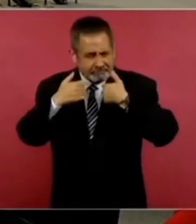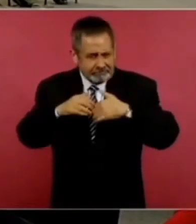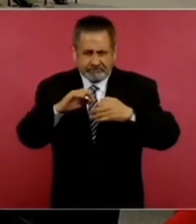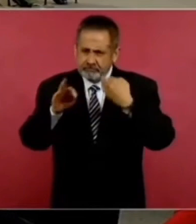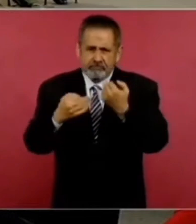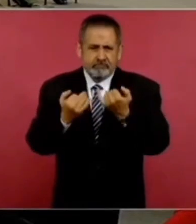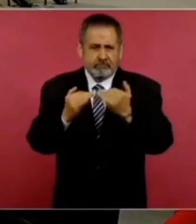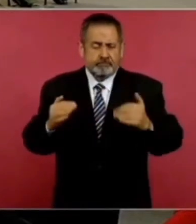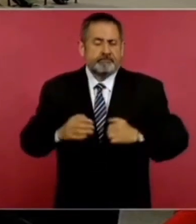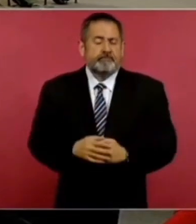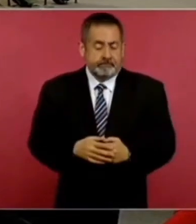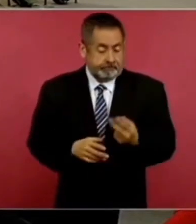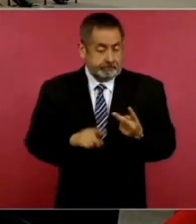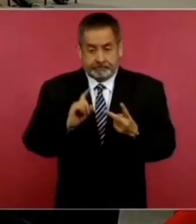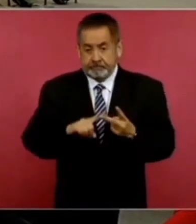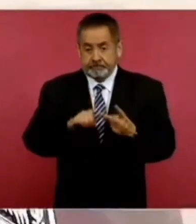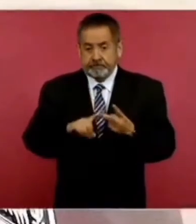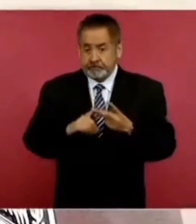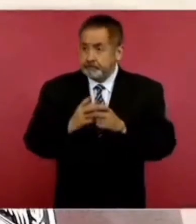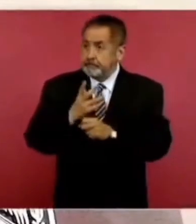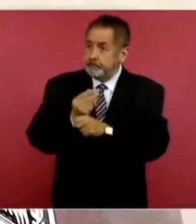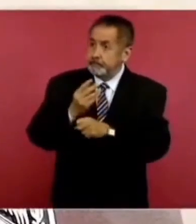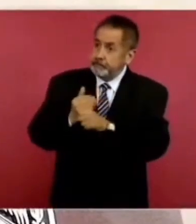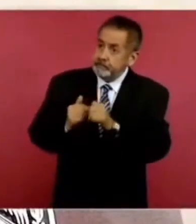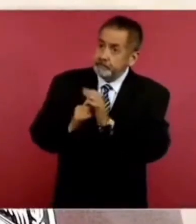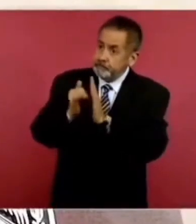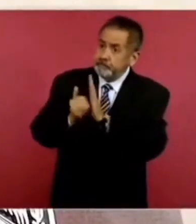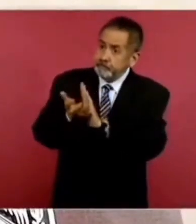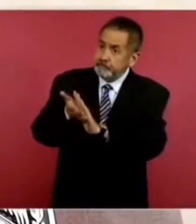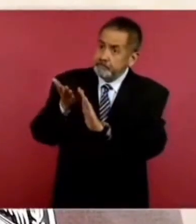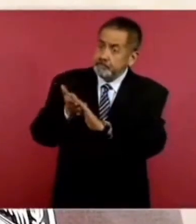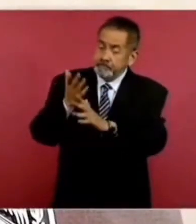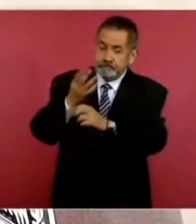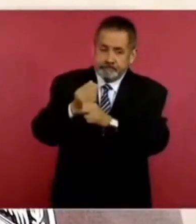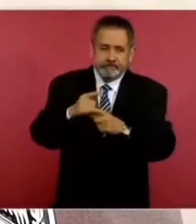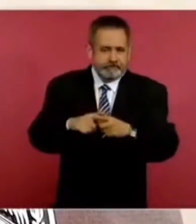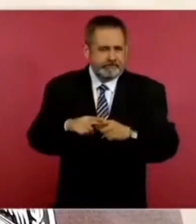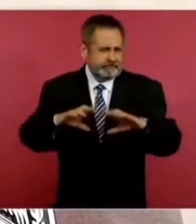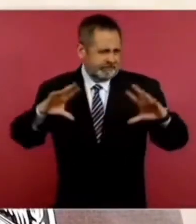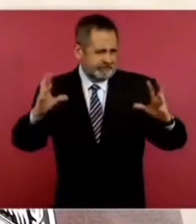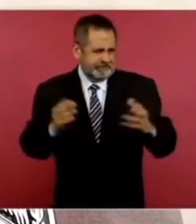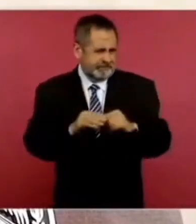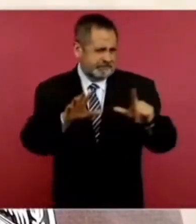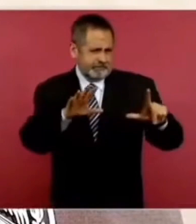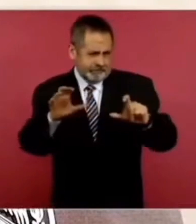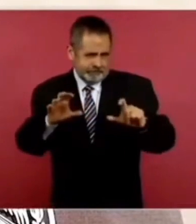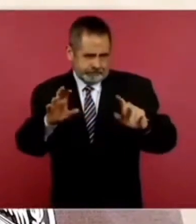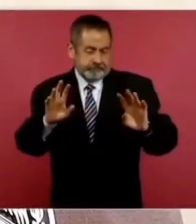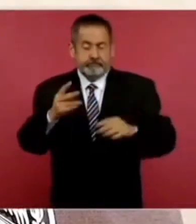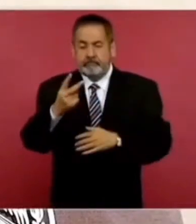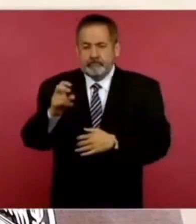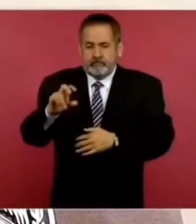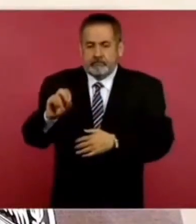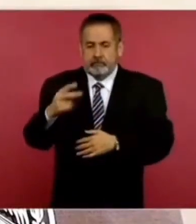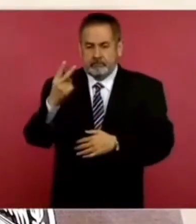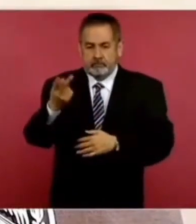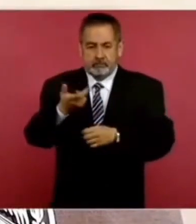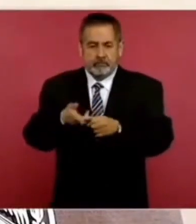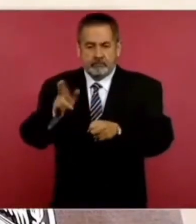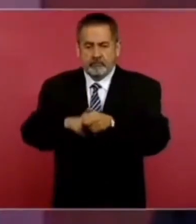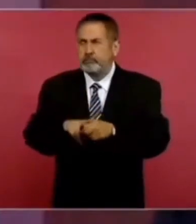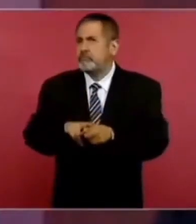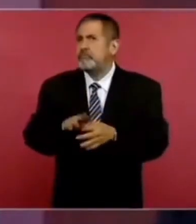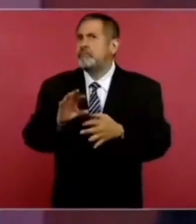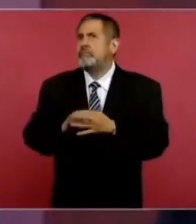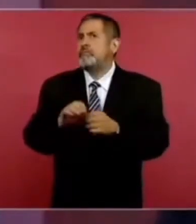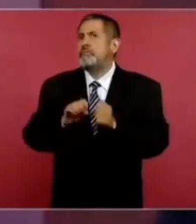acciones de infraestructura. Ya se han hecho en más de 202 de estos 700 hospitales y en cerca de